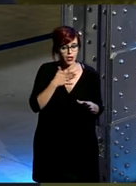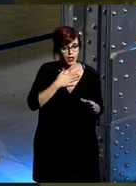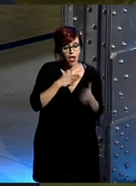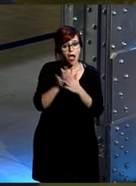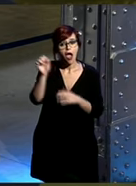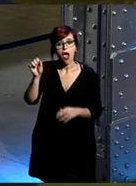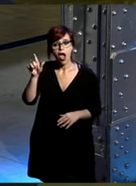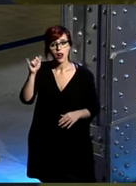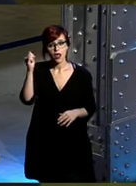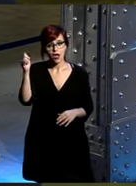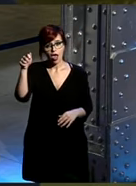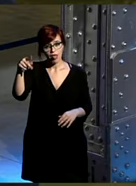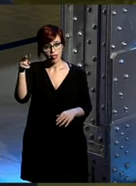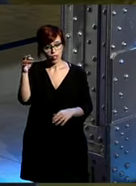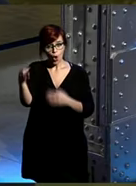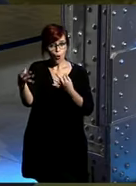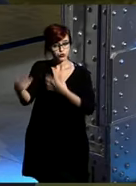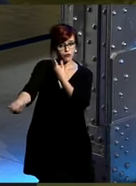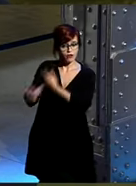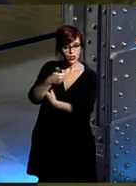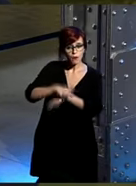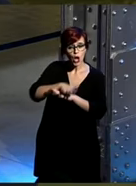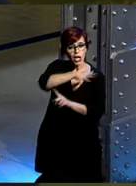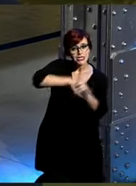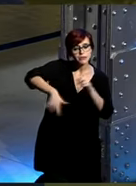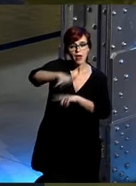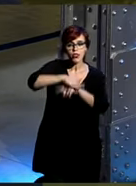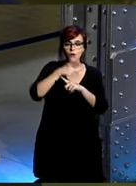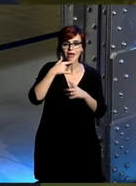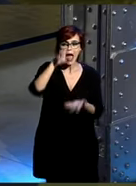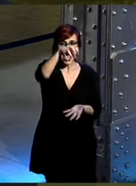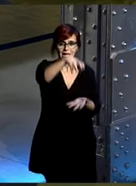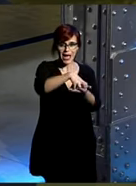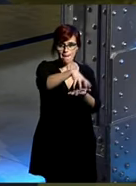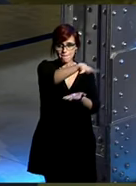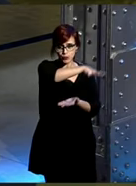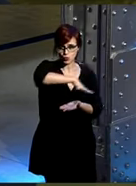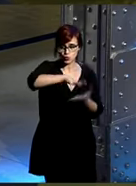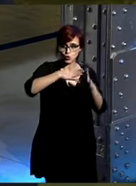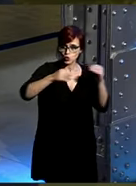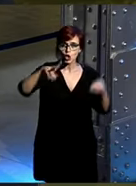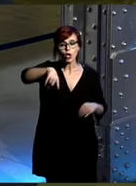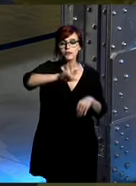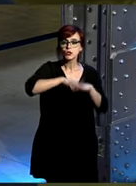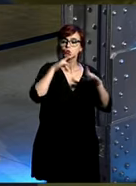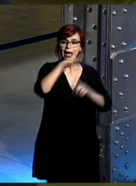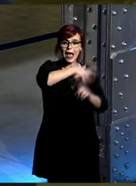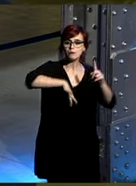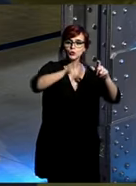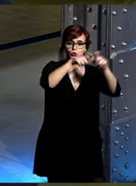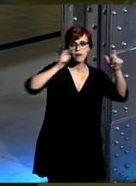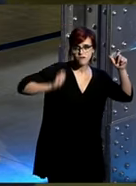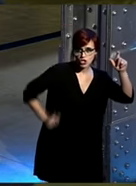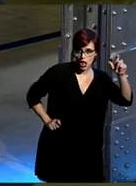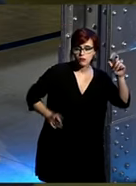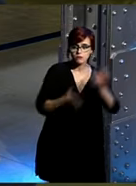Alejandro lo acaba de visitar, nuestro aprendizaje sucede en un espacio que no es un campus, ¿no? Que es un entorno profesional, es un entorno donde aprendes